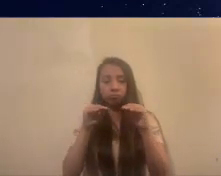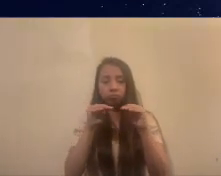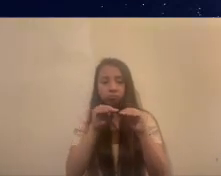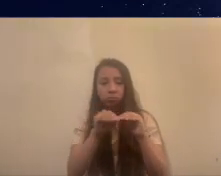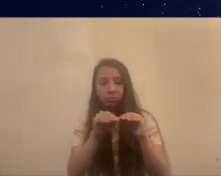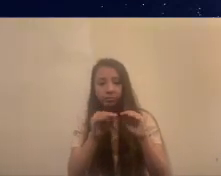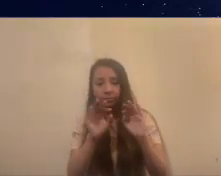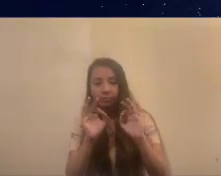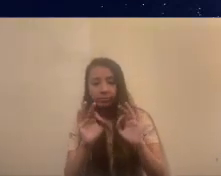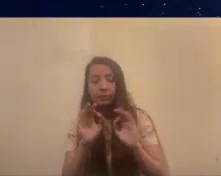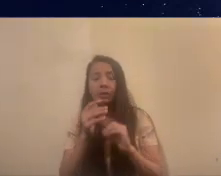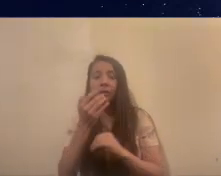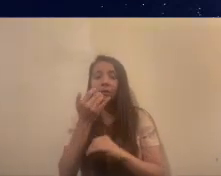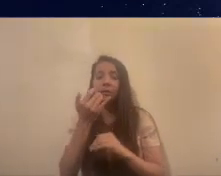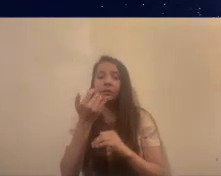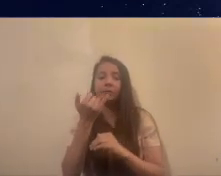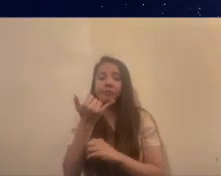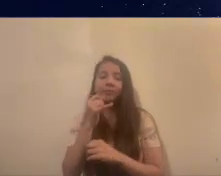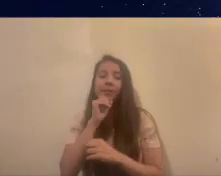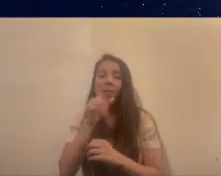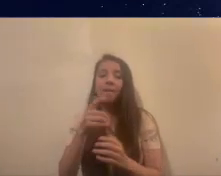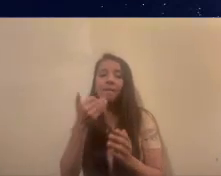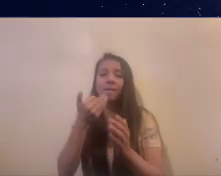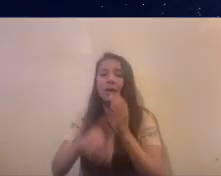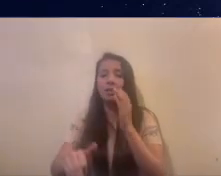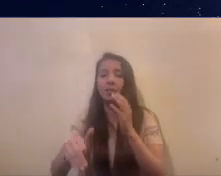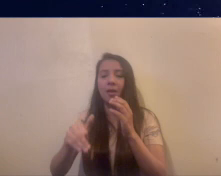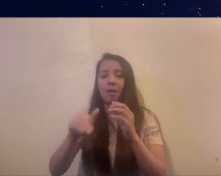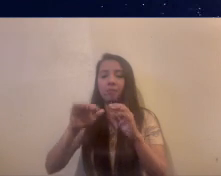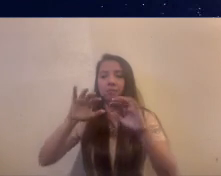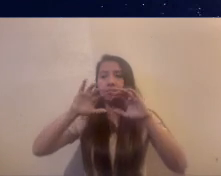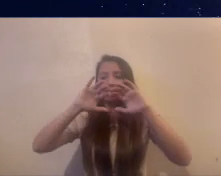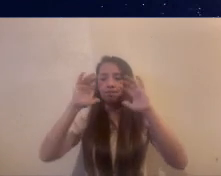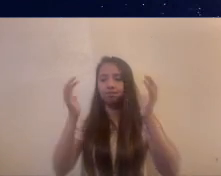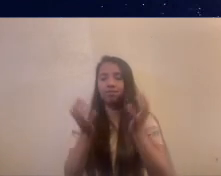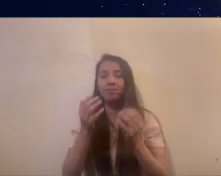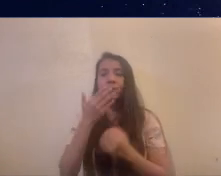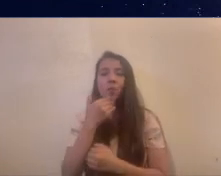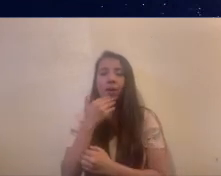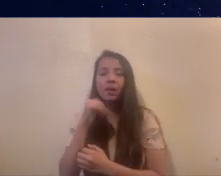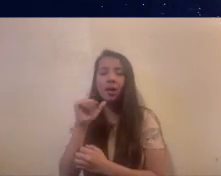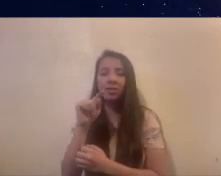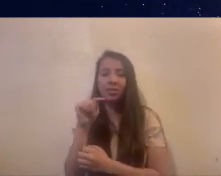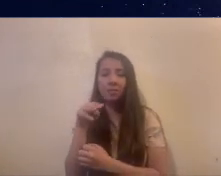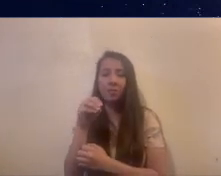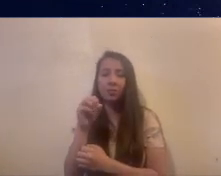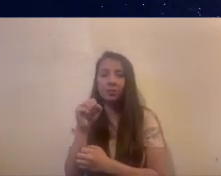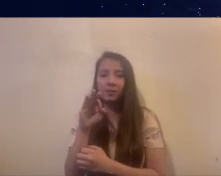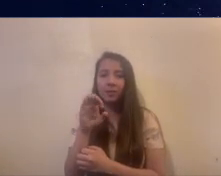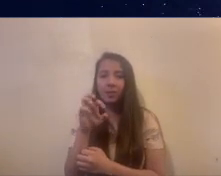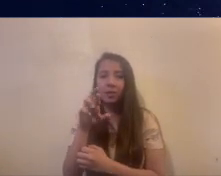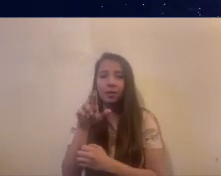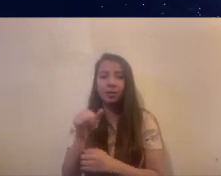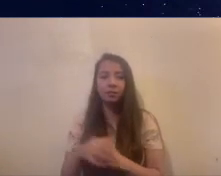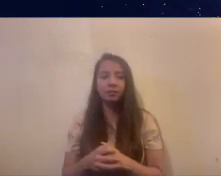las temperaturas y la falta de atmósfera. Entonces,